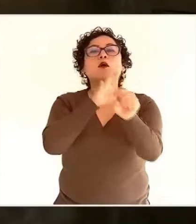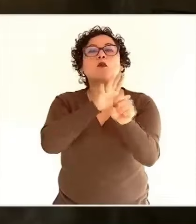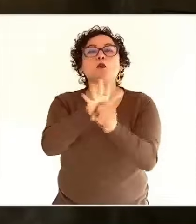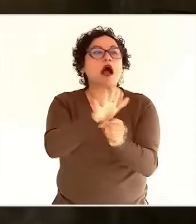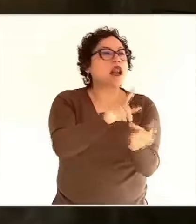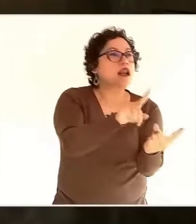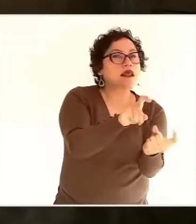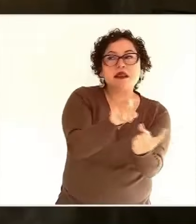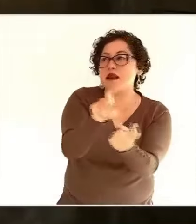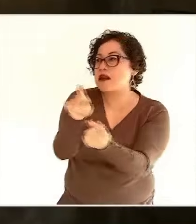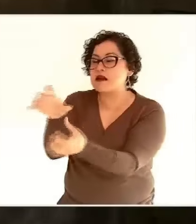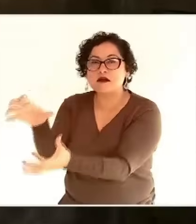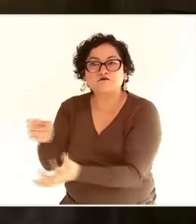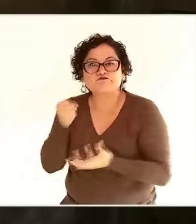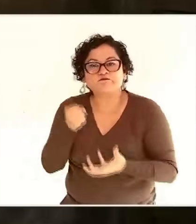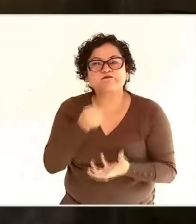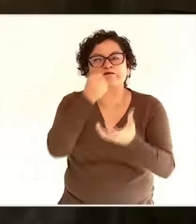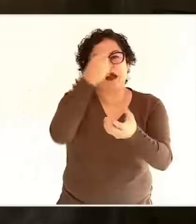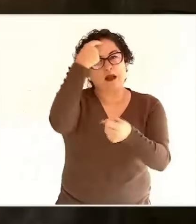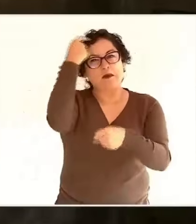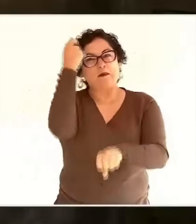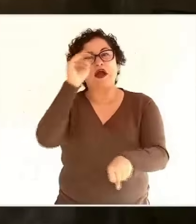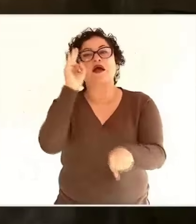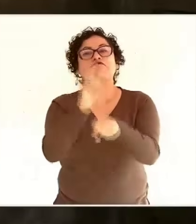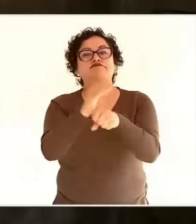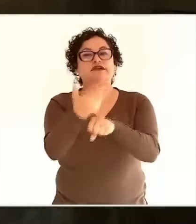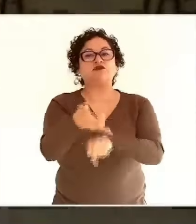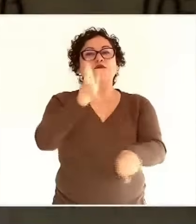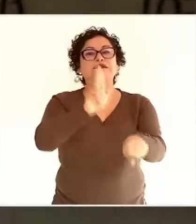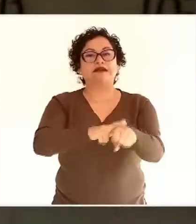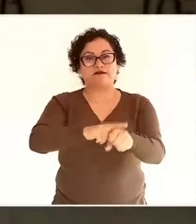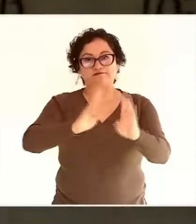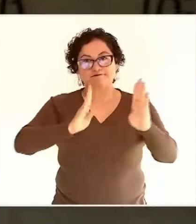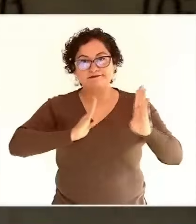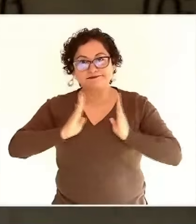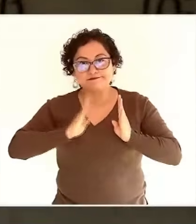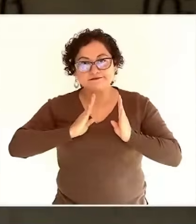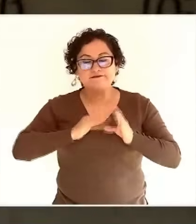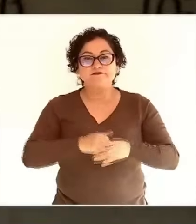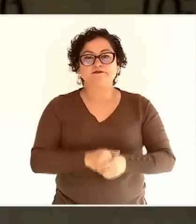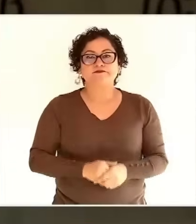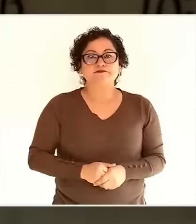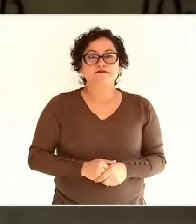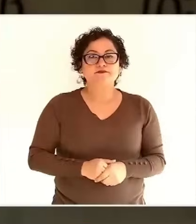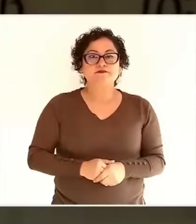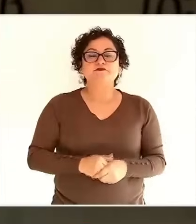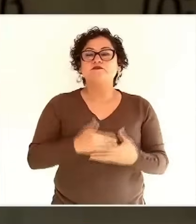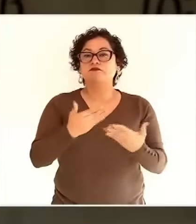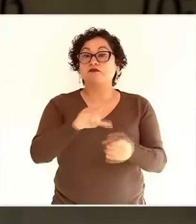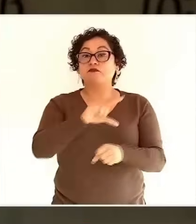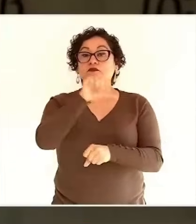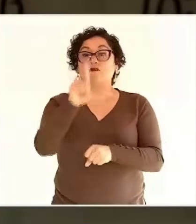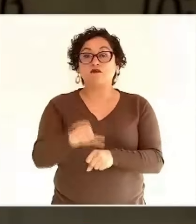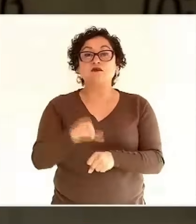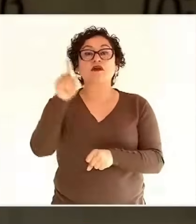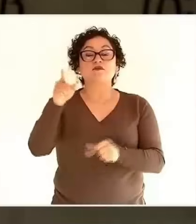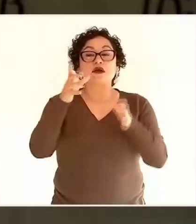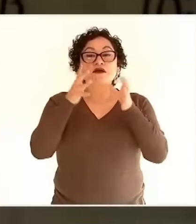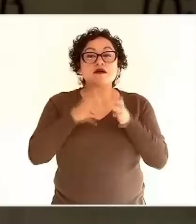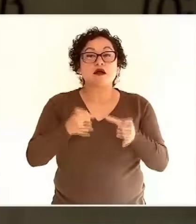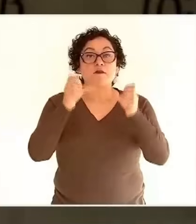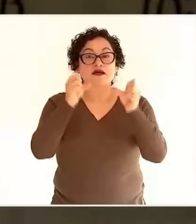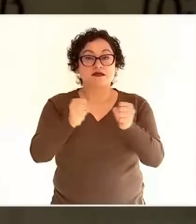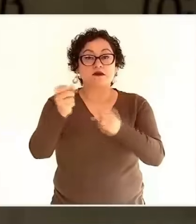para sostener la operación de hospitales militares. Con la instauración del imperio de Maximiliano, la